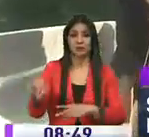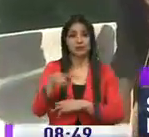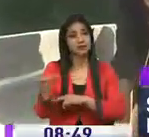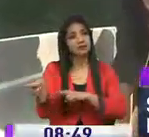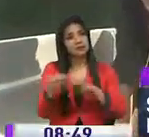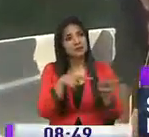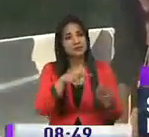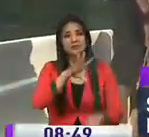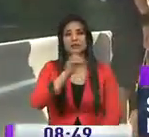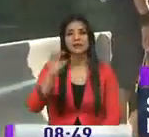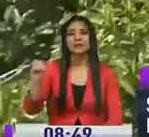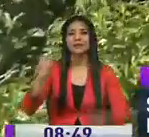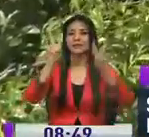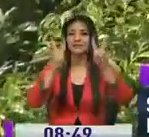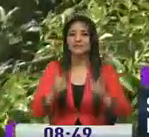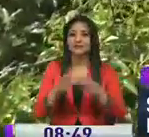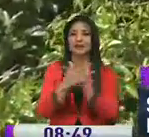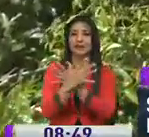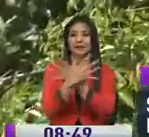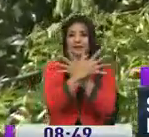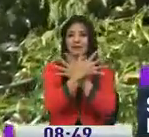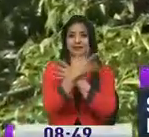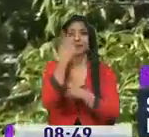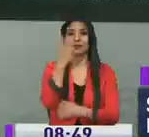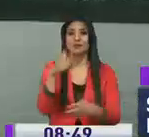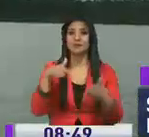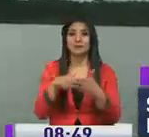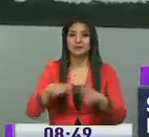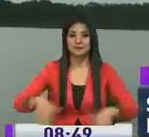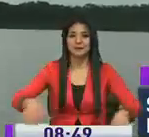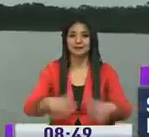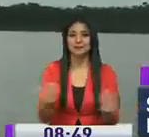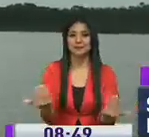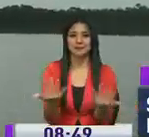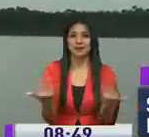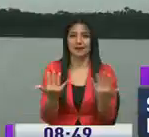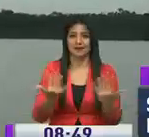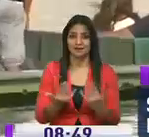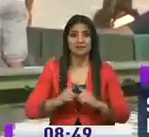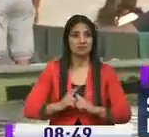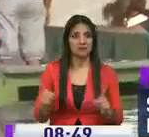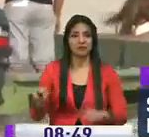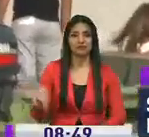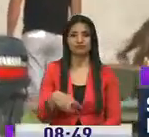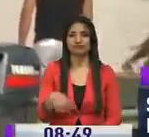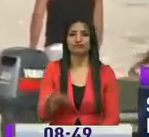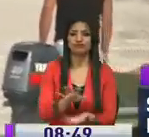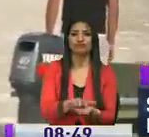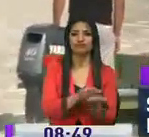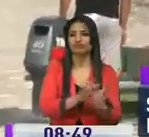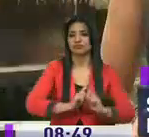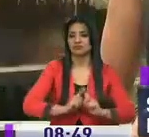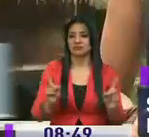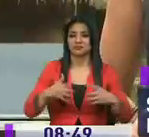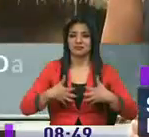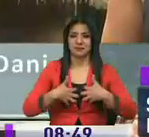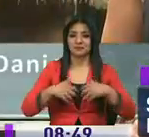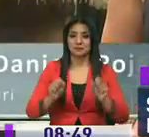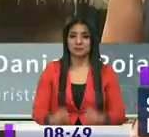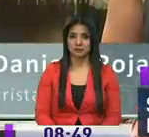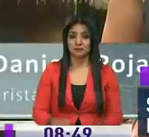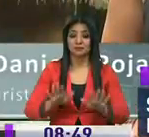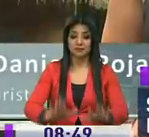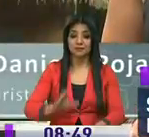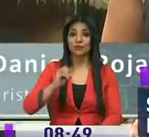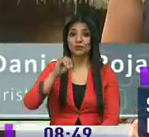más de 500 especies de aves, 12,000 especies de plantas y gran variedad de reptiles y mamíferos. Nos dijeron que el